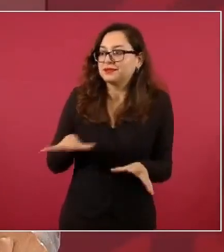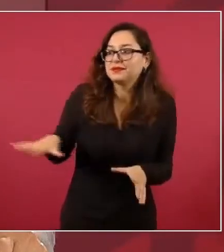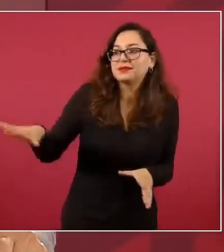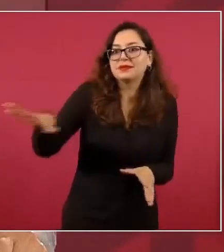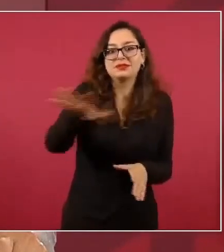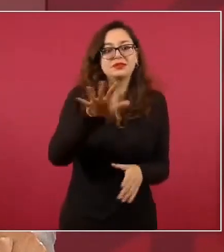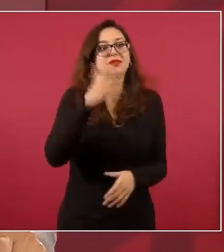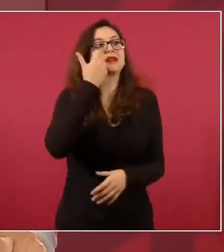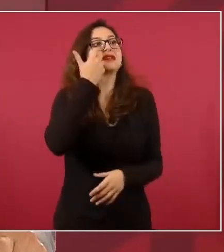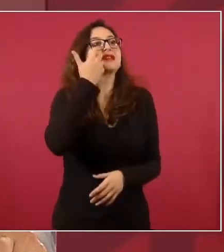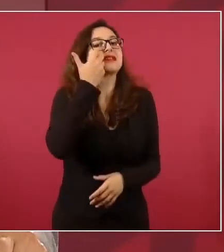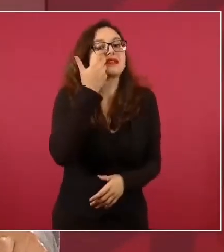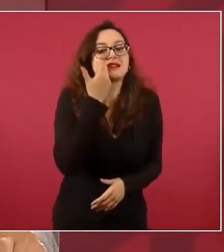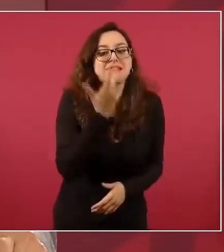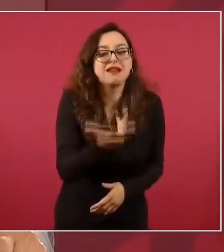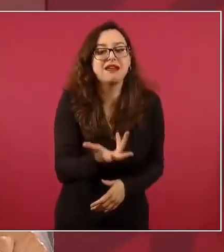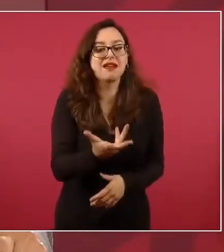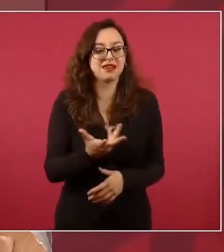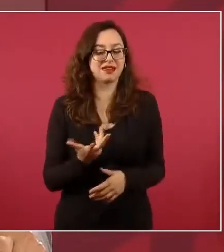que estoy seguro,